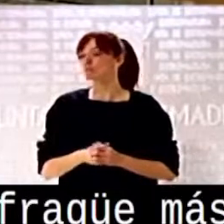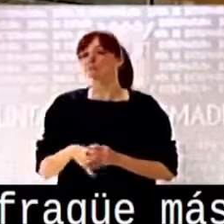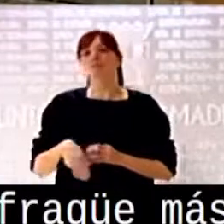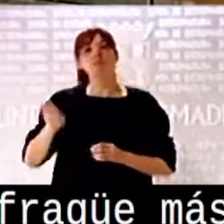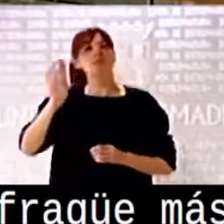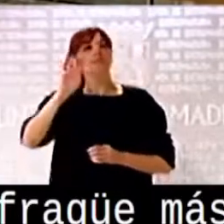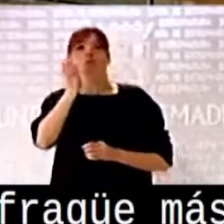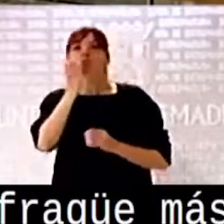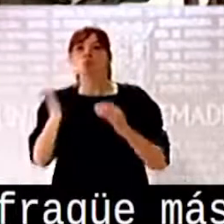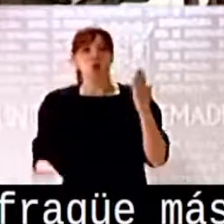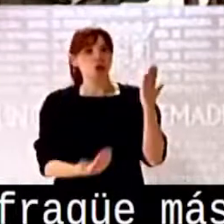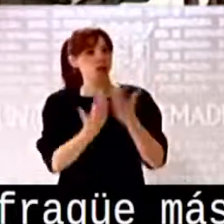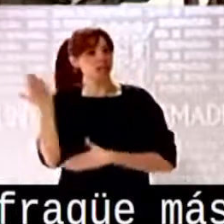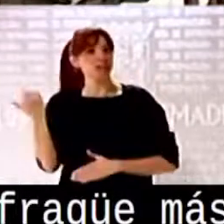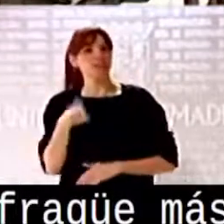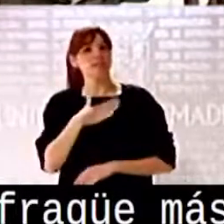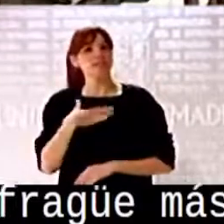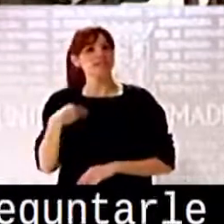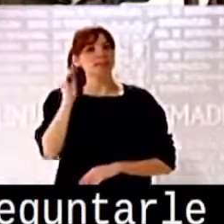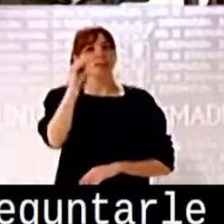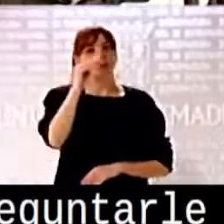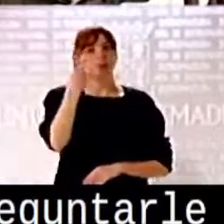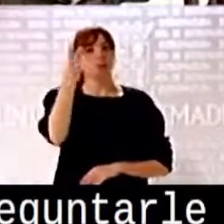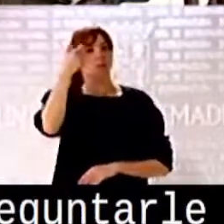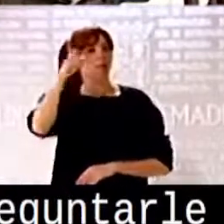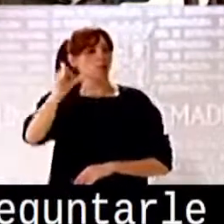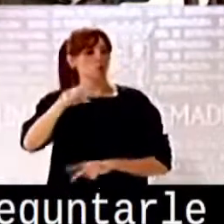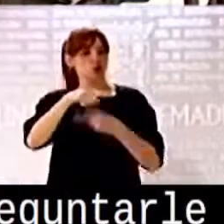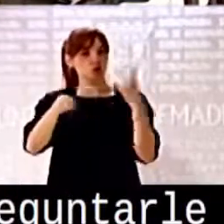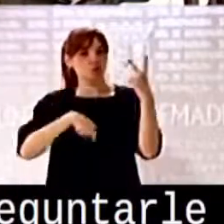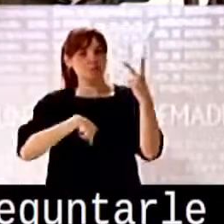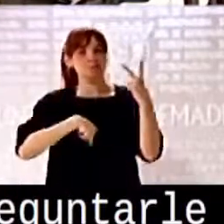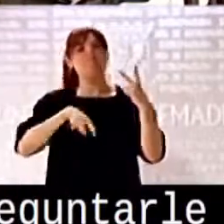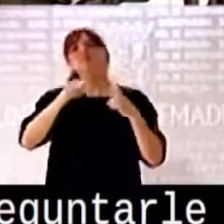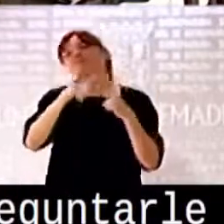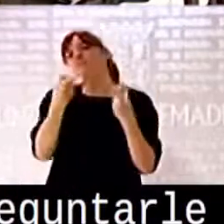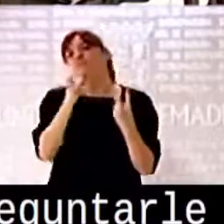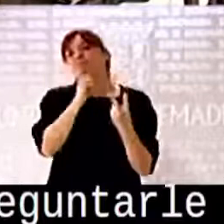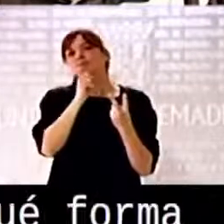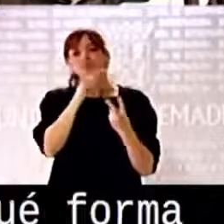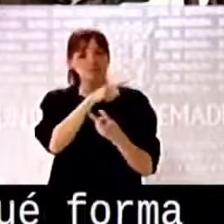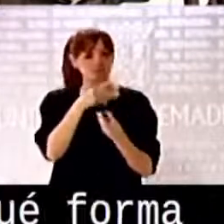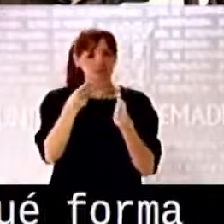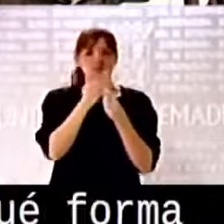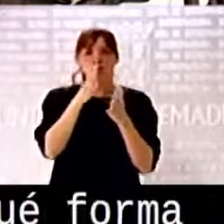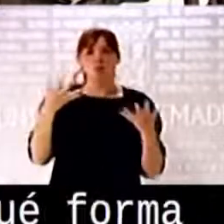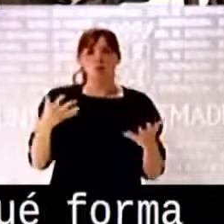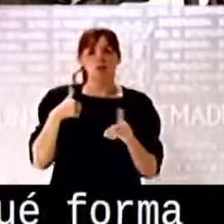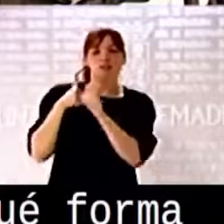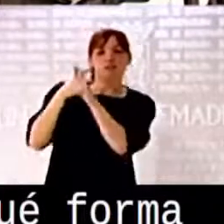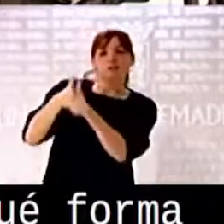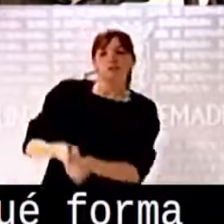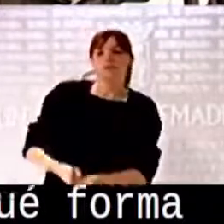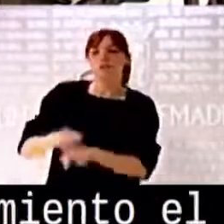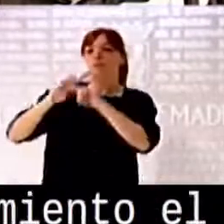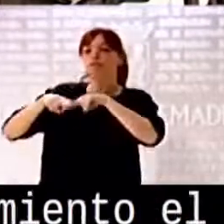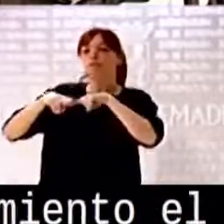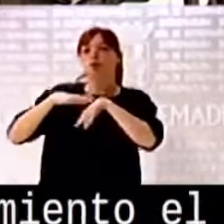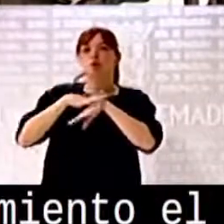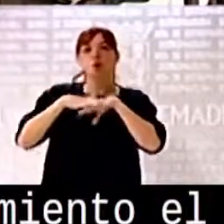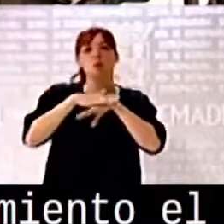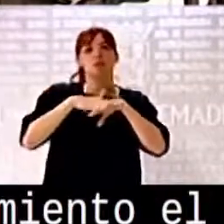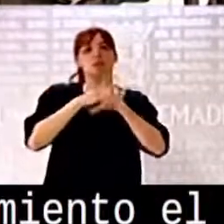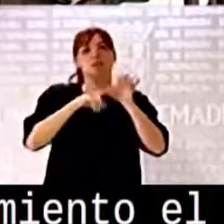Sí, hola, buenos días. Yo quería preguntarle por 2 municipios. Quería saber de qué forma está haciendo actualmente un seguimiento el Gobierno